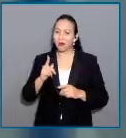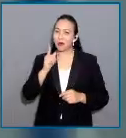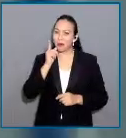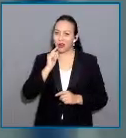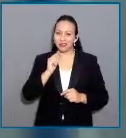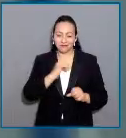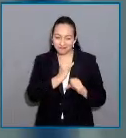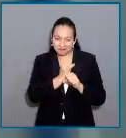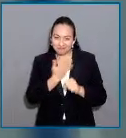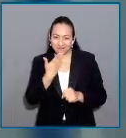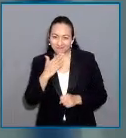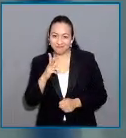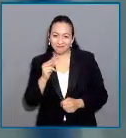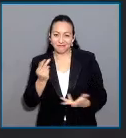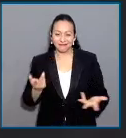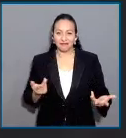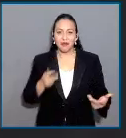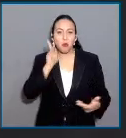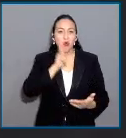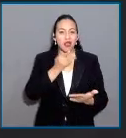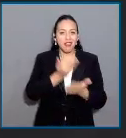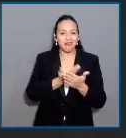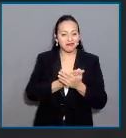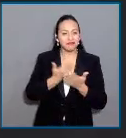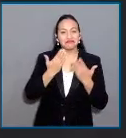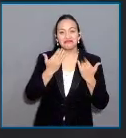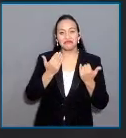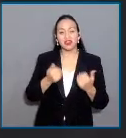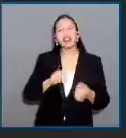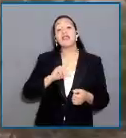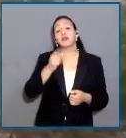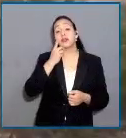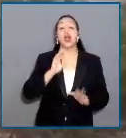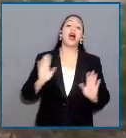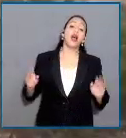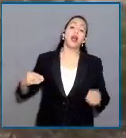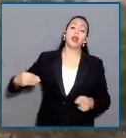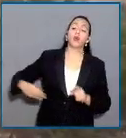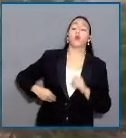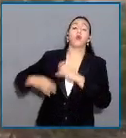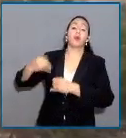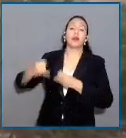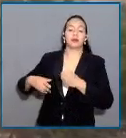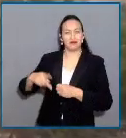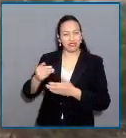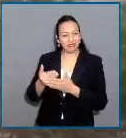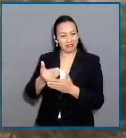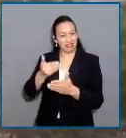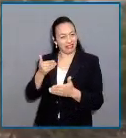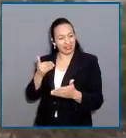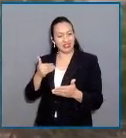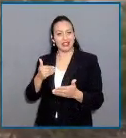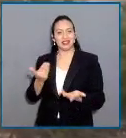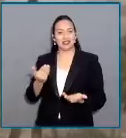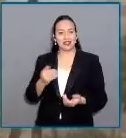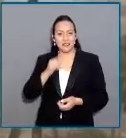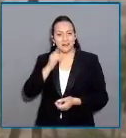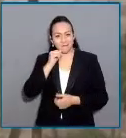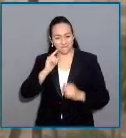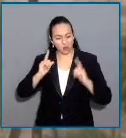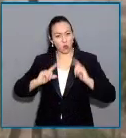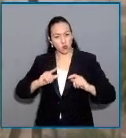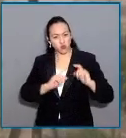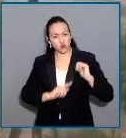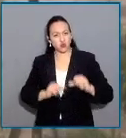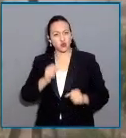por falta de pruebas y después se eche la culpa a los jueces. Señaló que lo ideal sería que las fiscalías lleven procedimientos